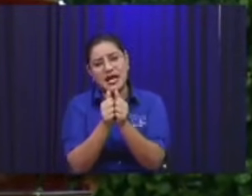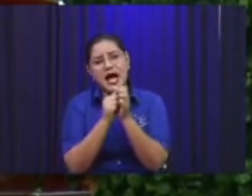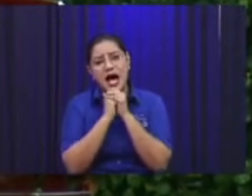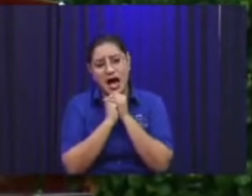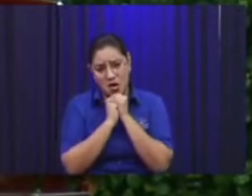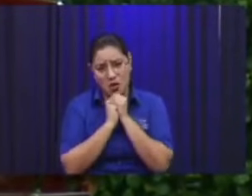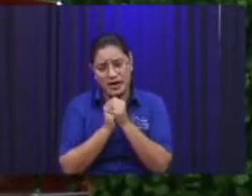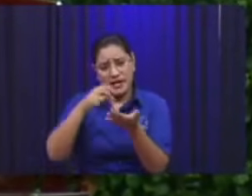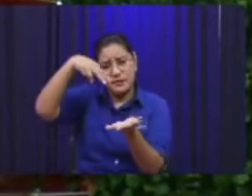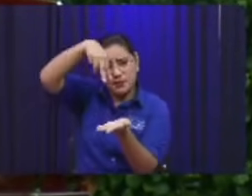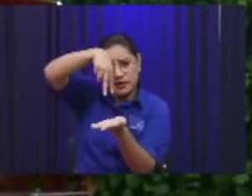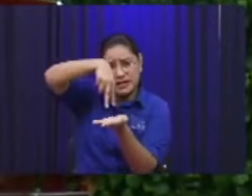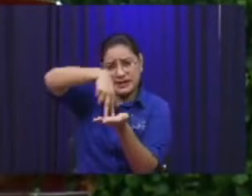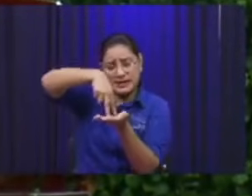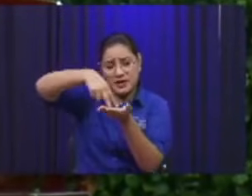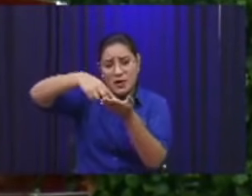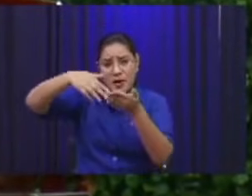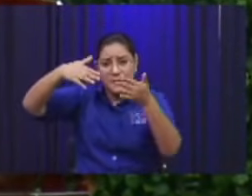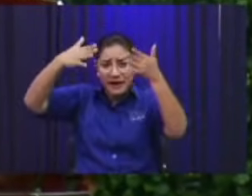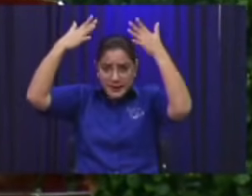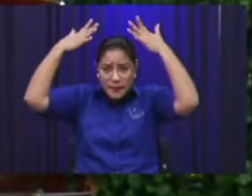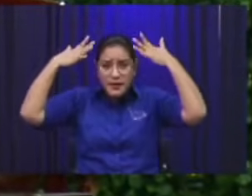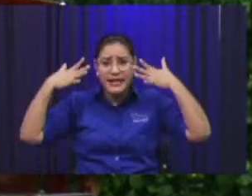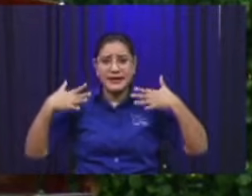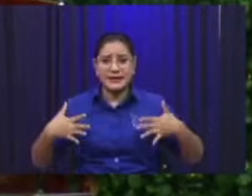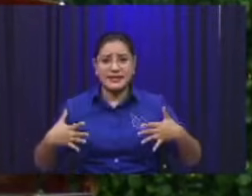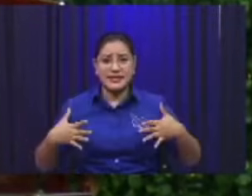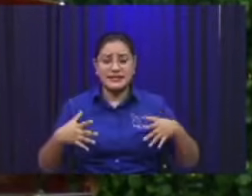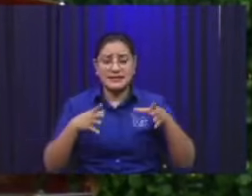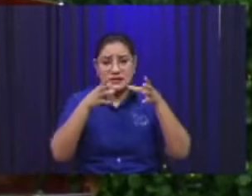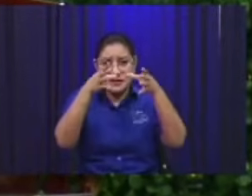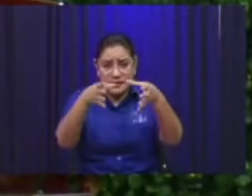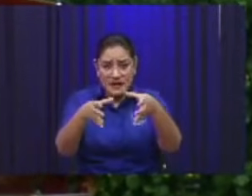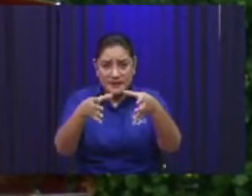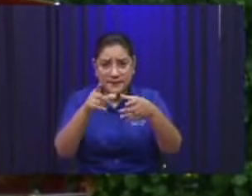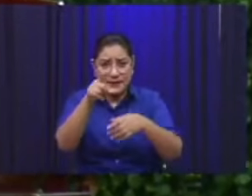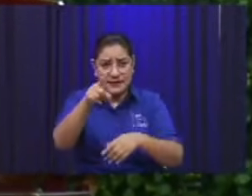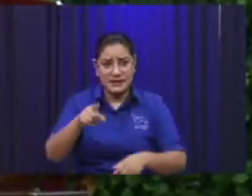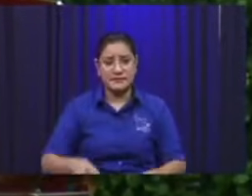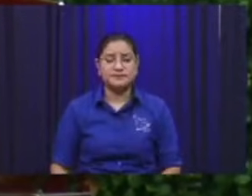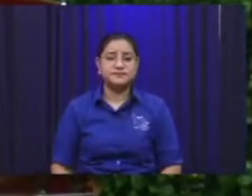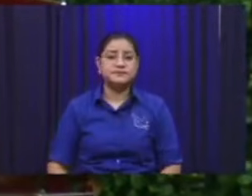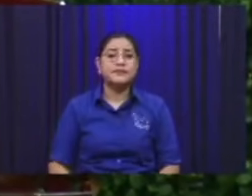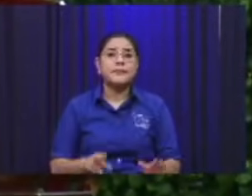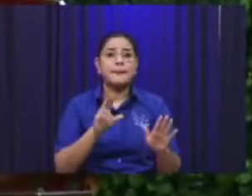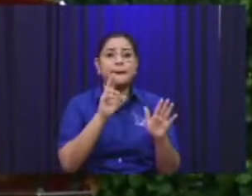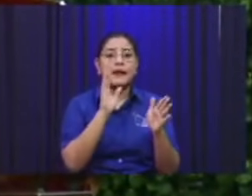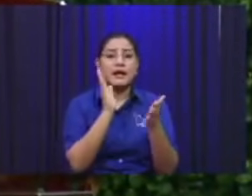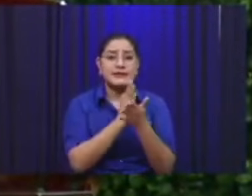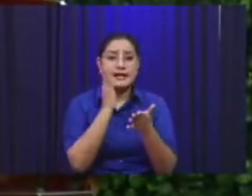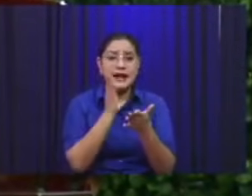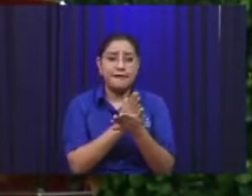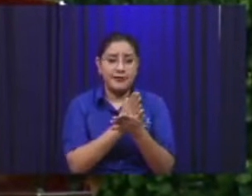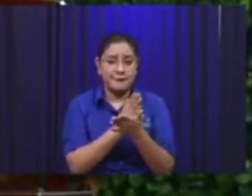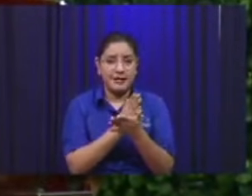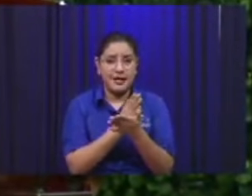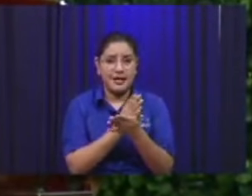ponértelas encima porque eso es lo que dice el versículo de 321 que leemos índice